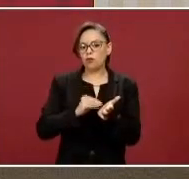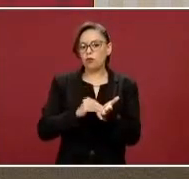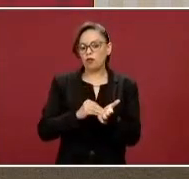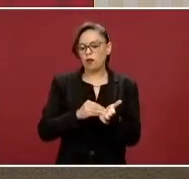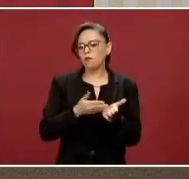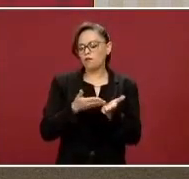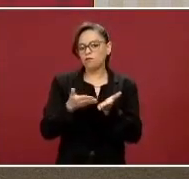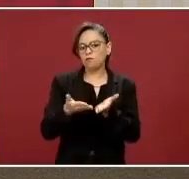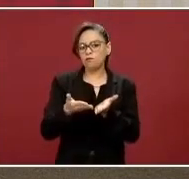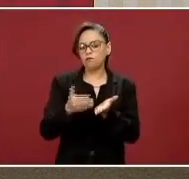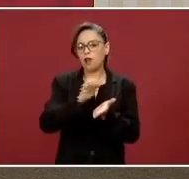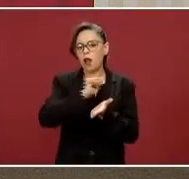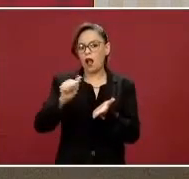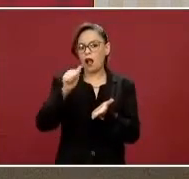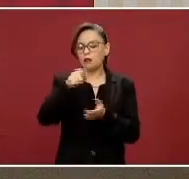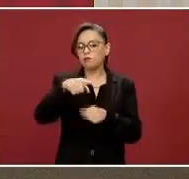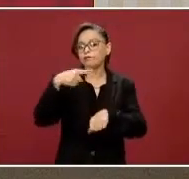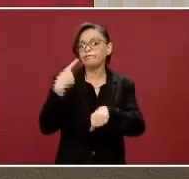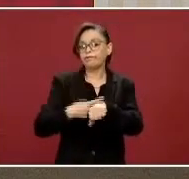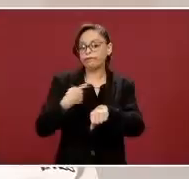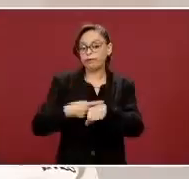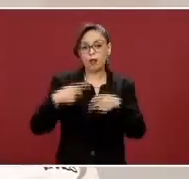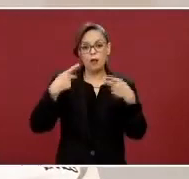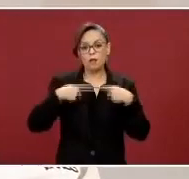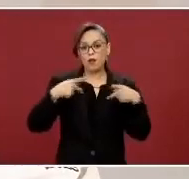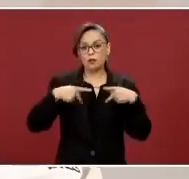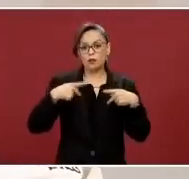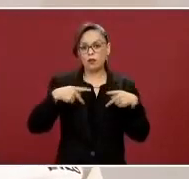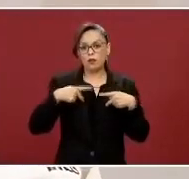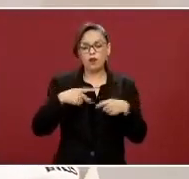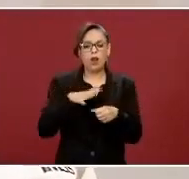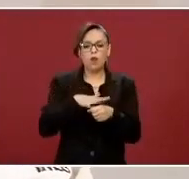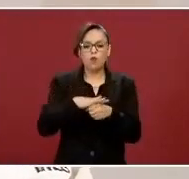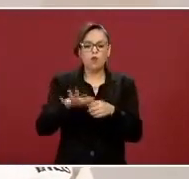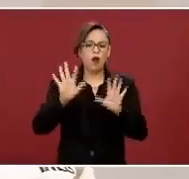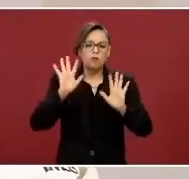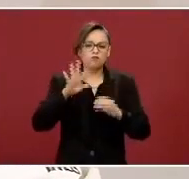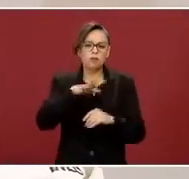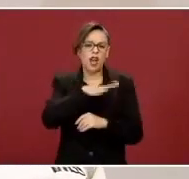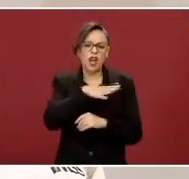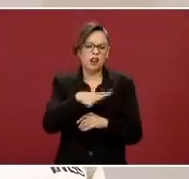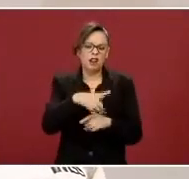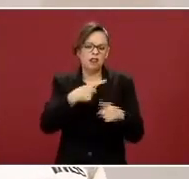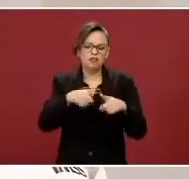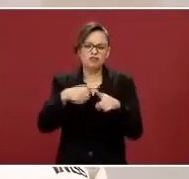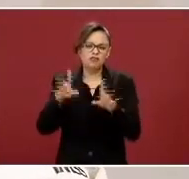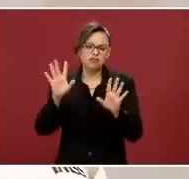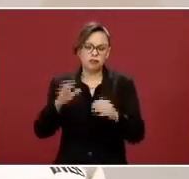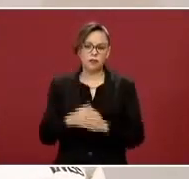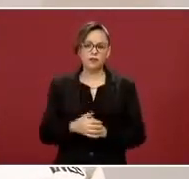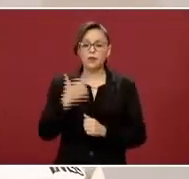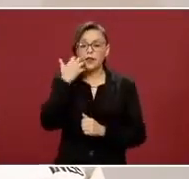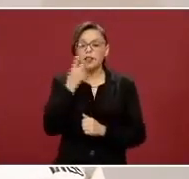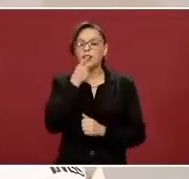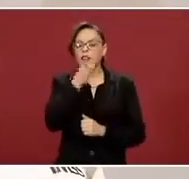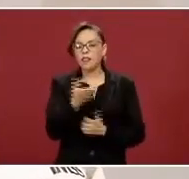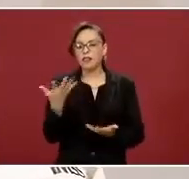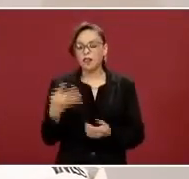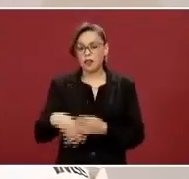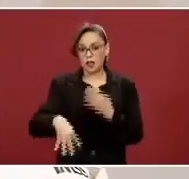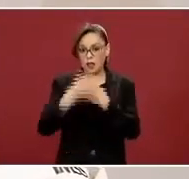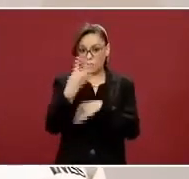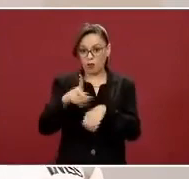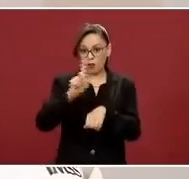una enfermedad general como tal. Esto quiere decir que de los 14 días el subsidio